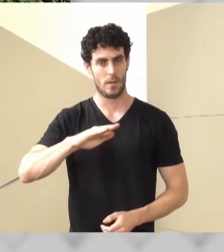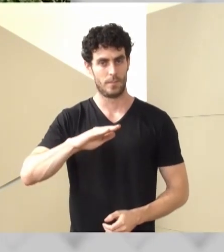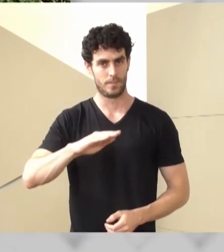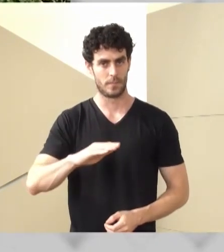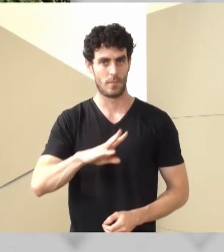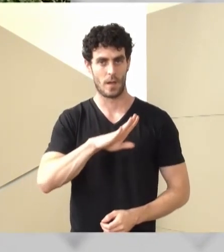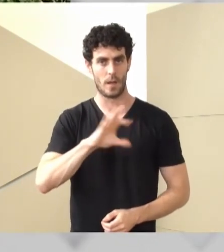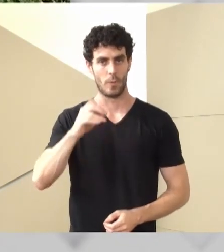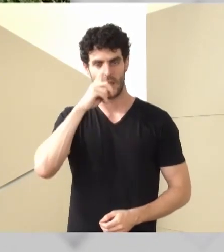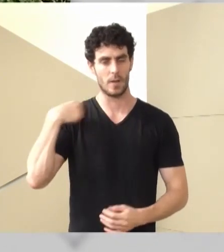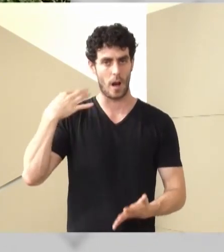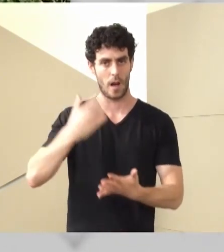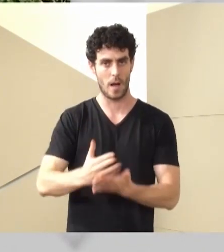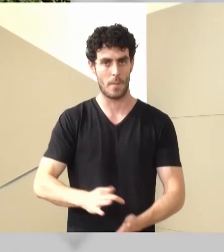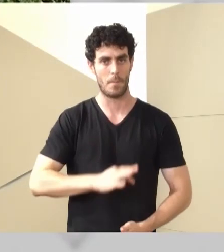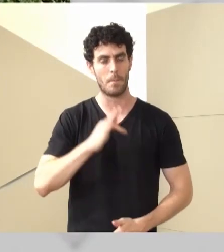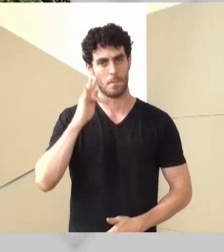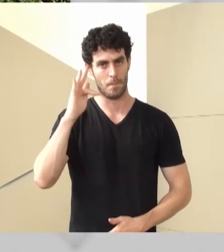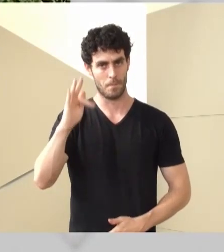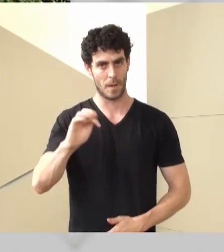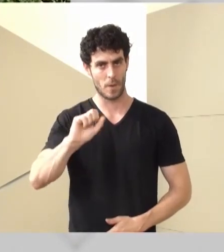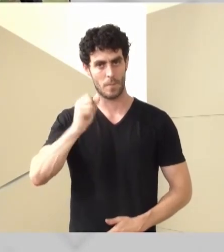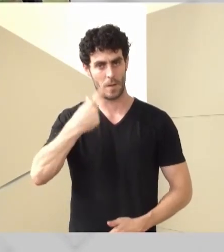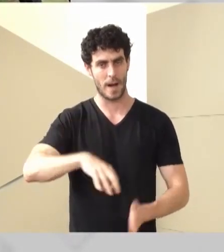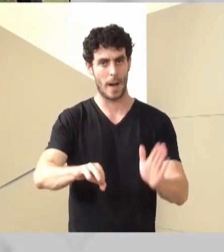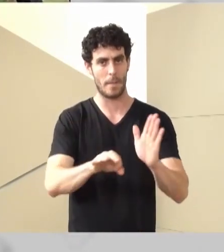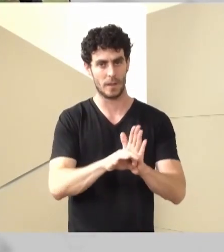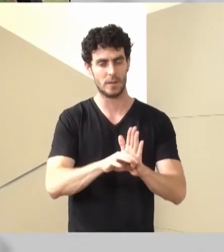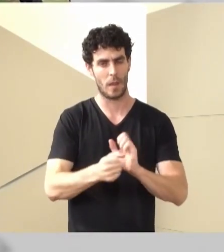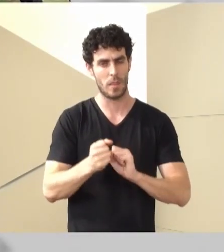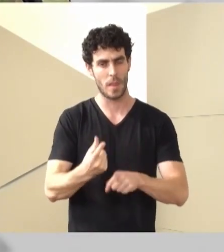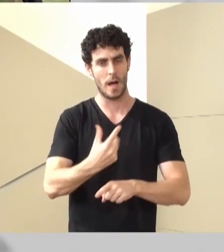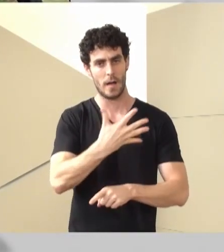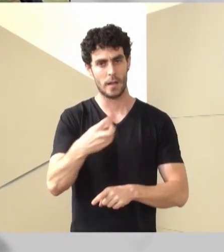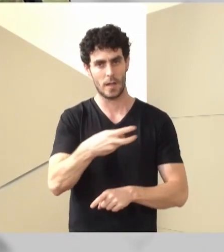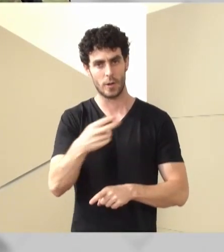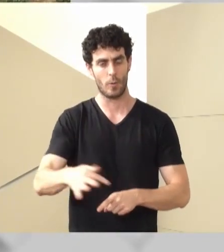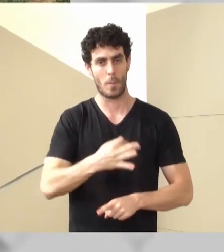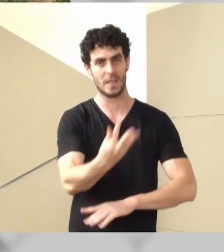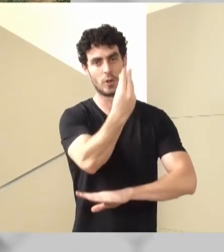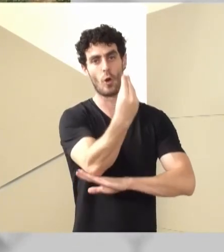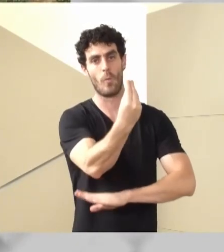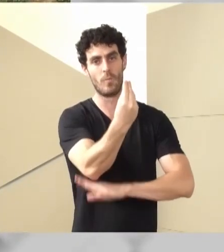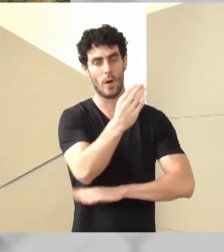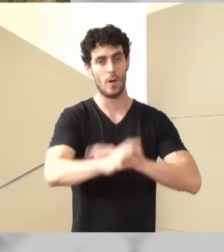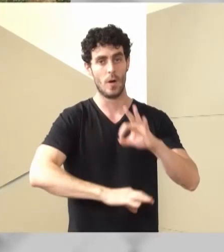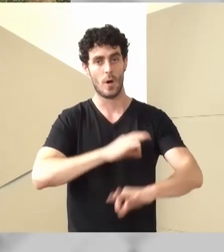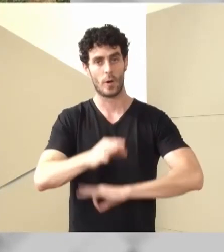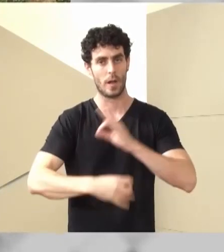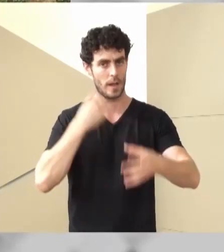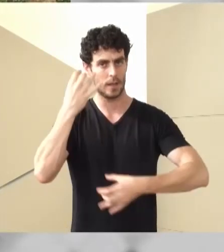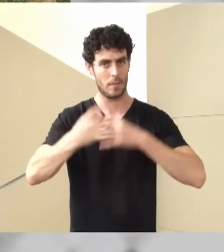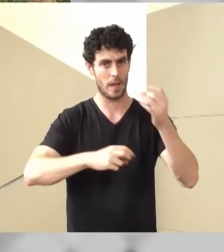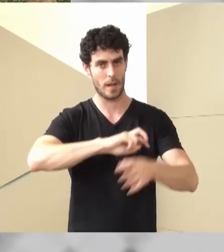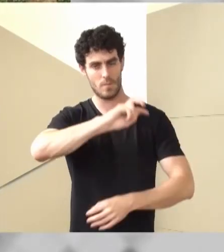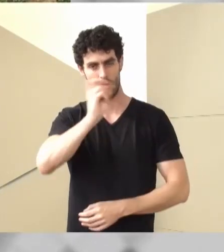medio siglo, además del premio a la localización de la primera mancha, dotado con 500 euros y un trofeo, se han organizado más